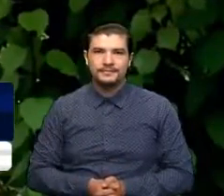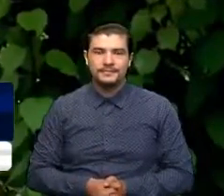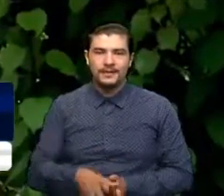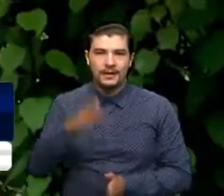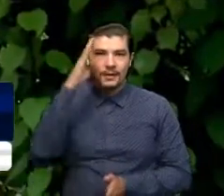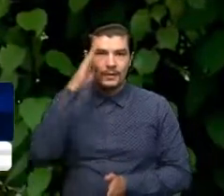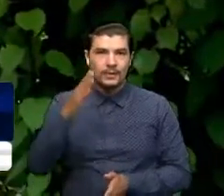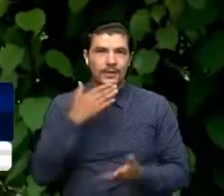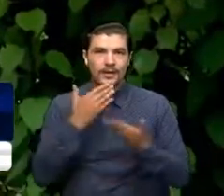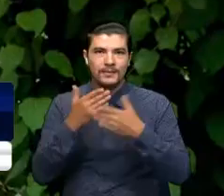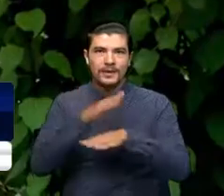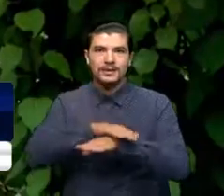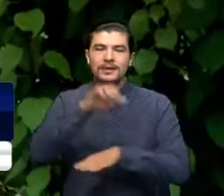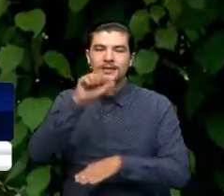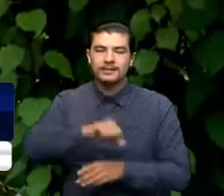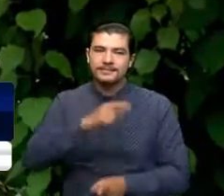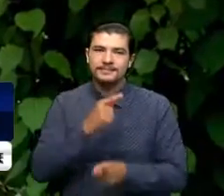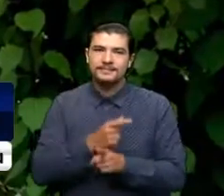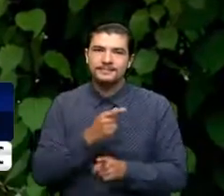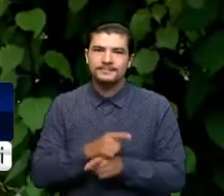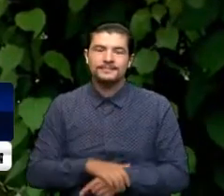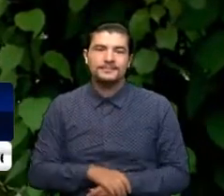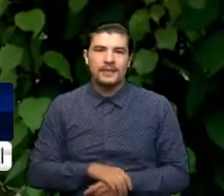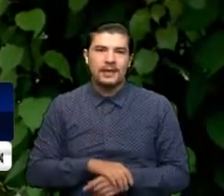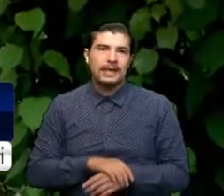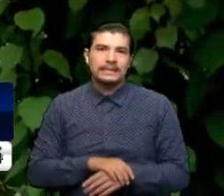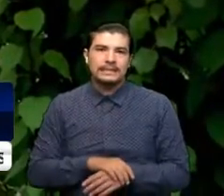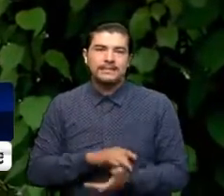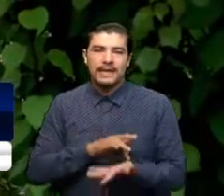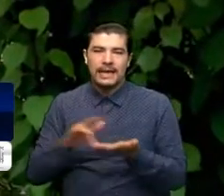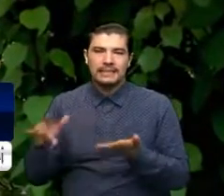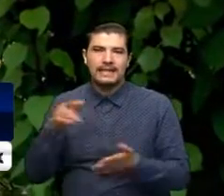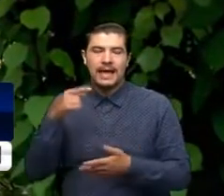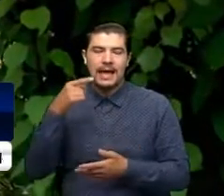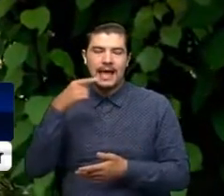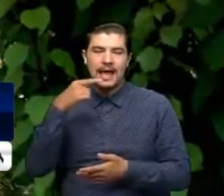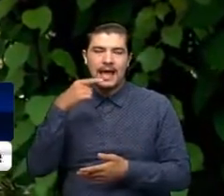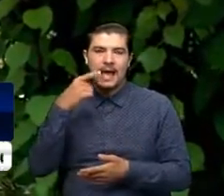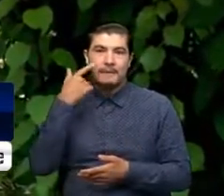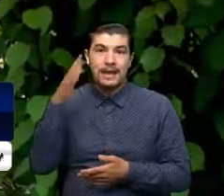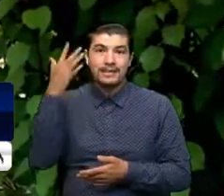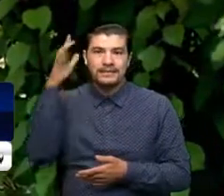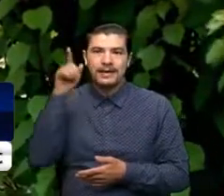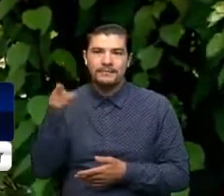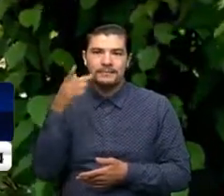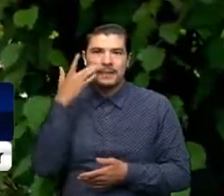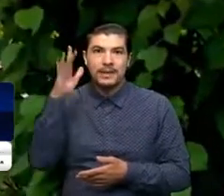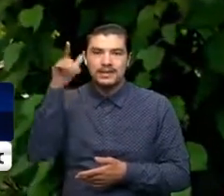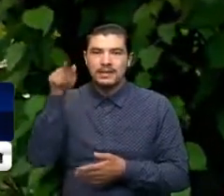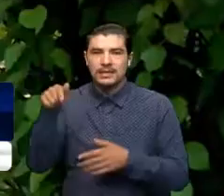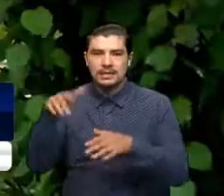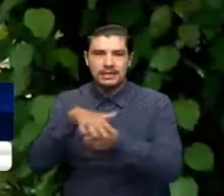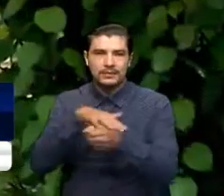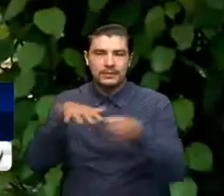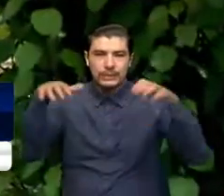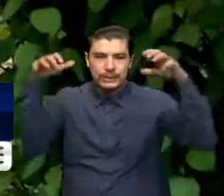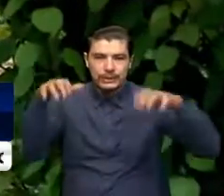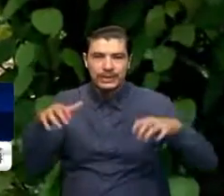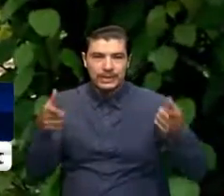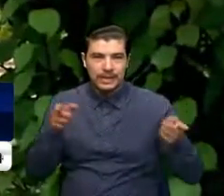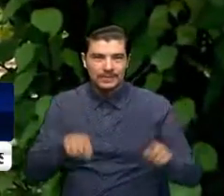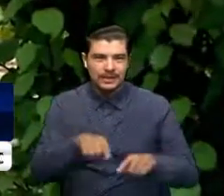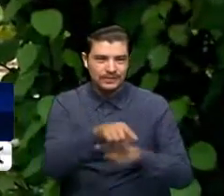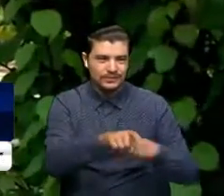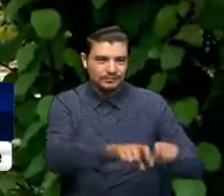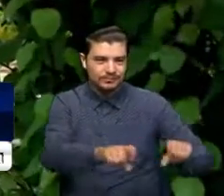hola astrid muy buenas tardes pues sí en alerta amarilla se ha declarado la situación del invierno y también el acueducto